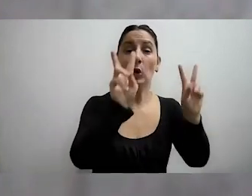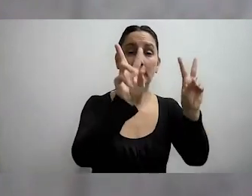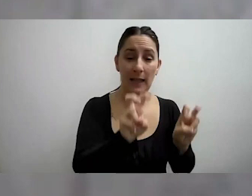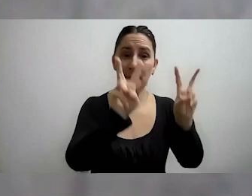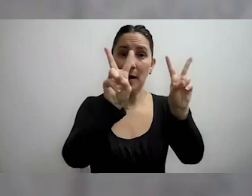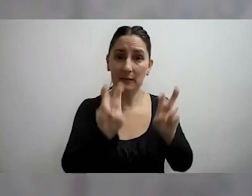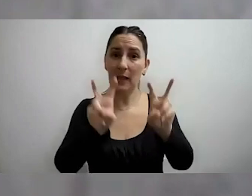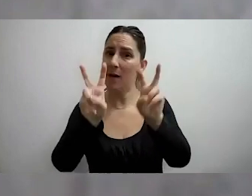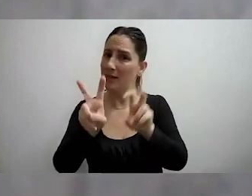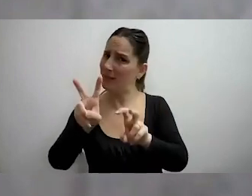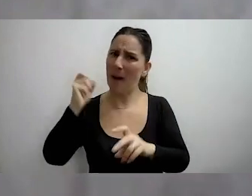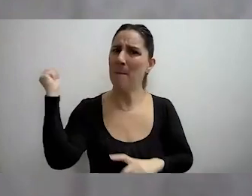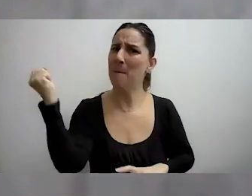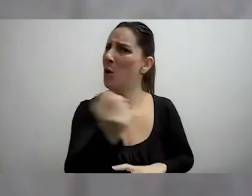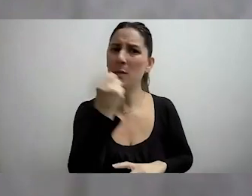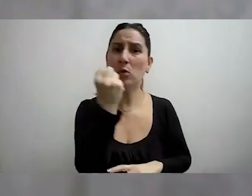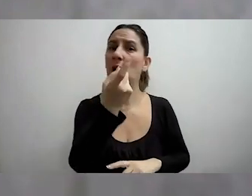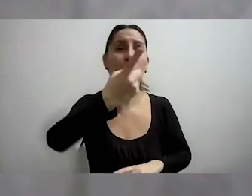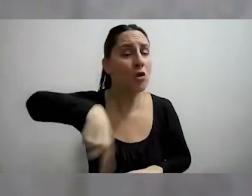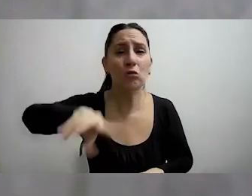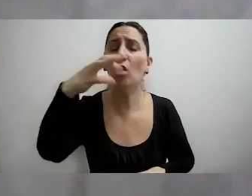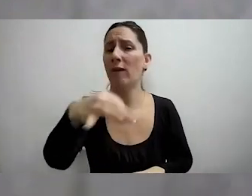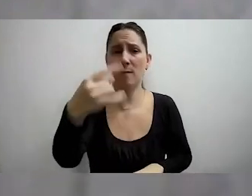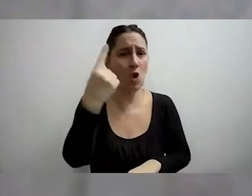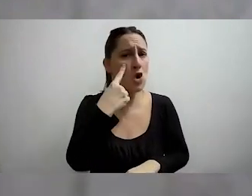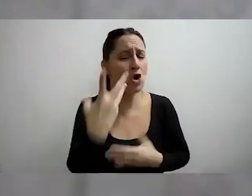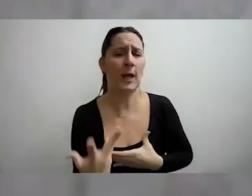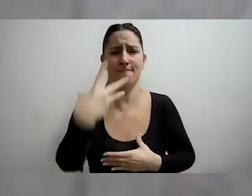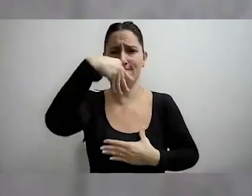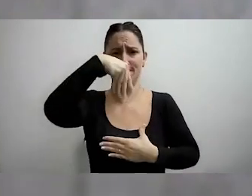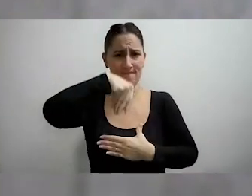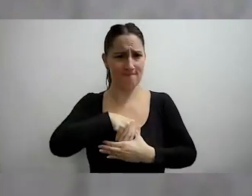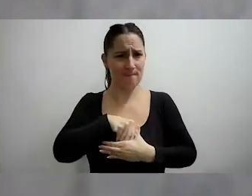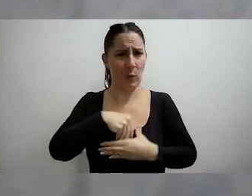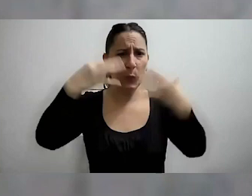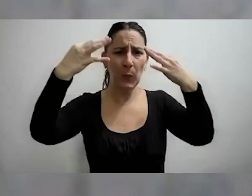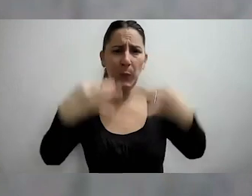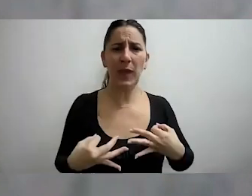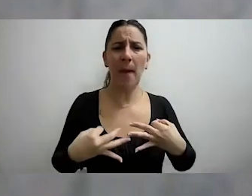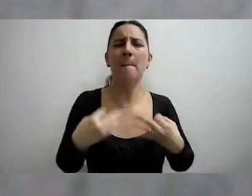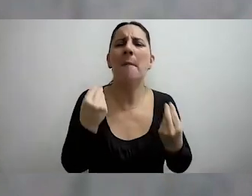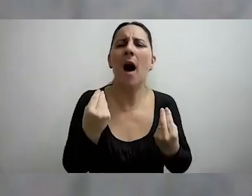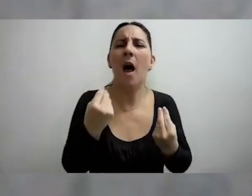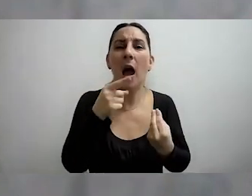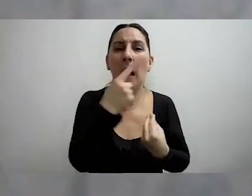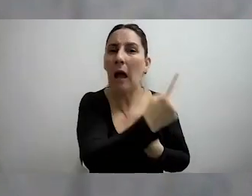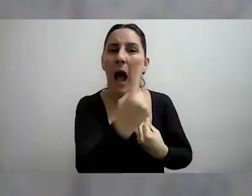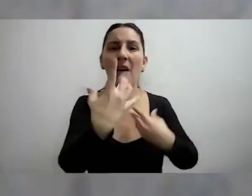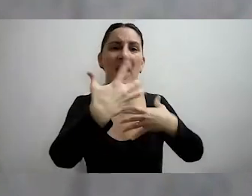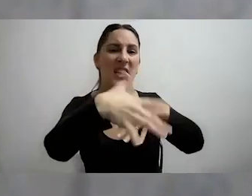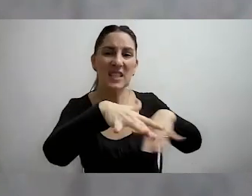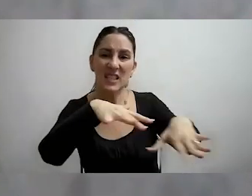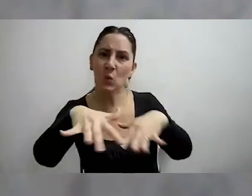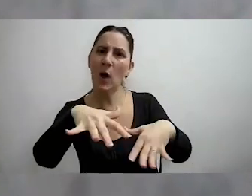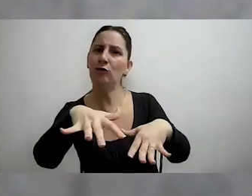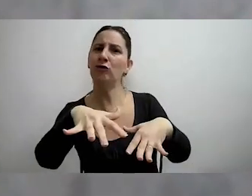los tenemos que ir internalizando, tenemos que ir conociendo estos temas y viendo cómo podemos aplicarlo en la materia que nos ocupa,